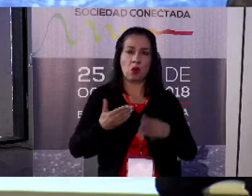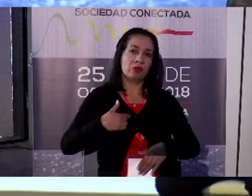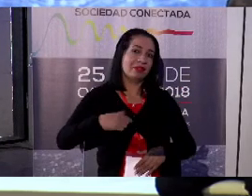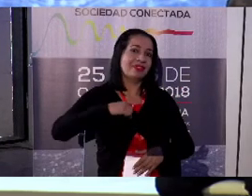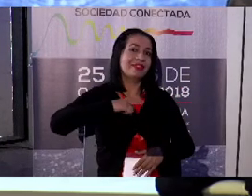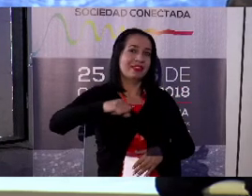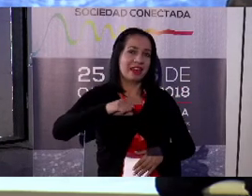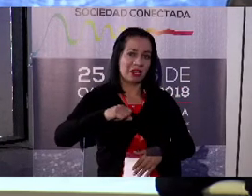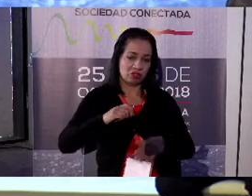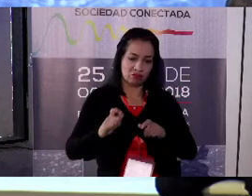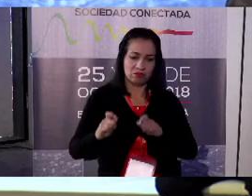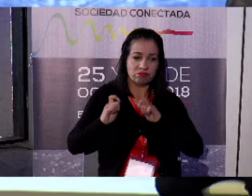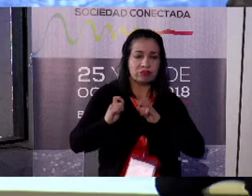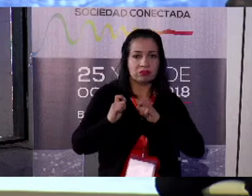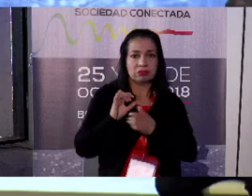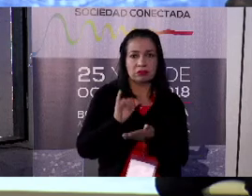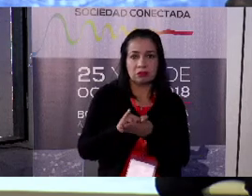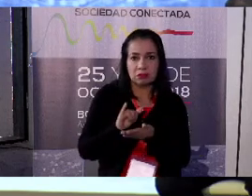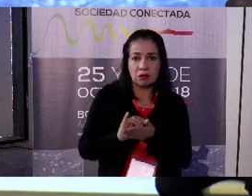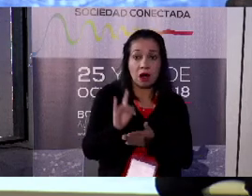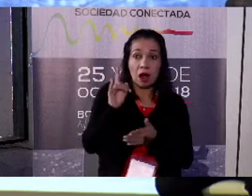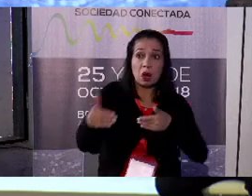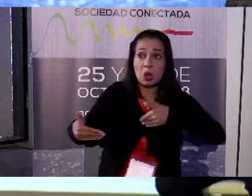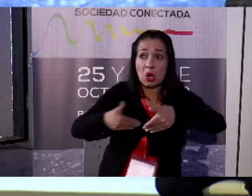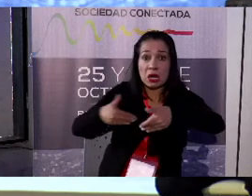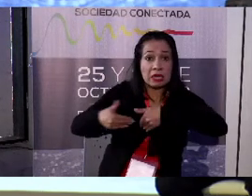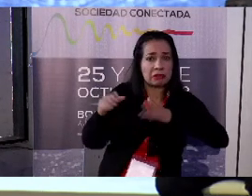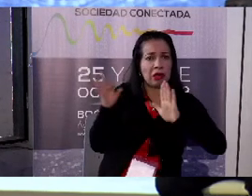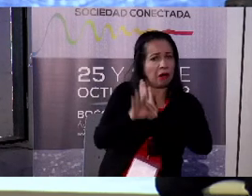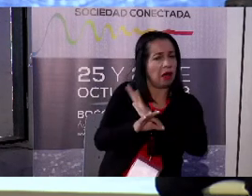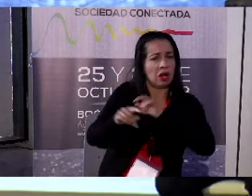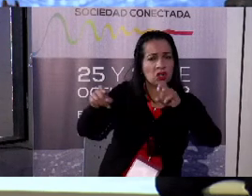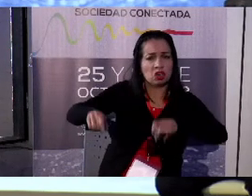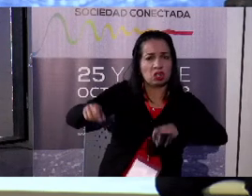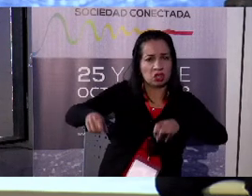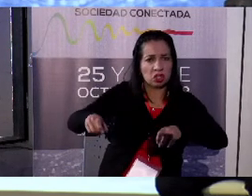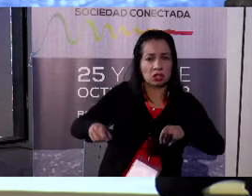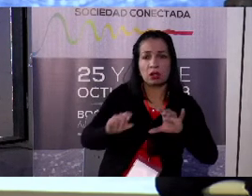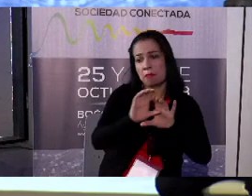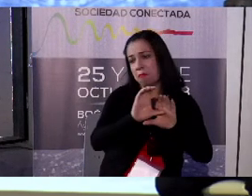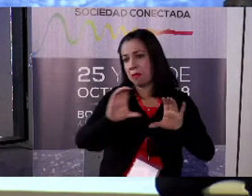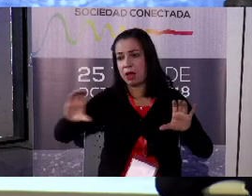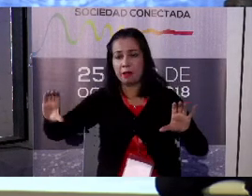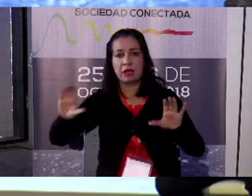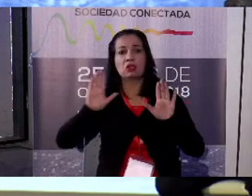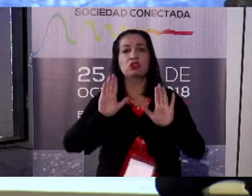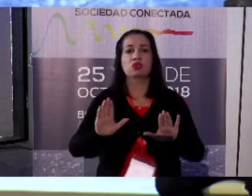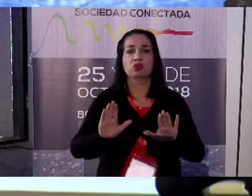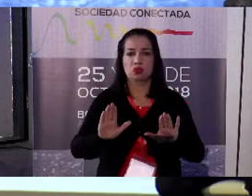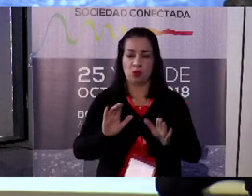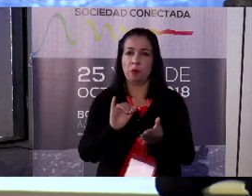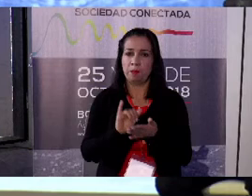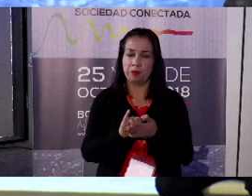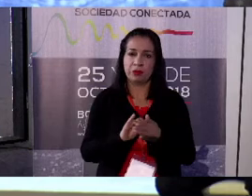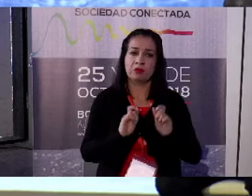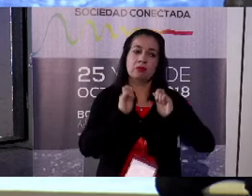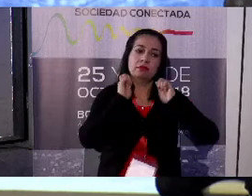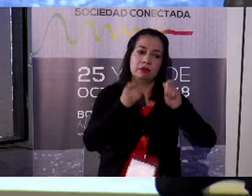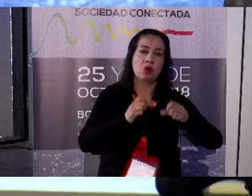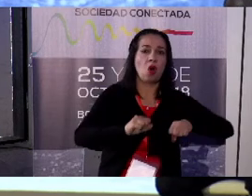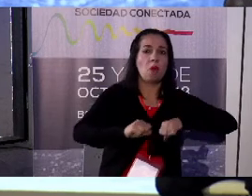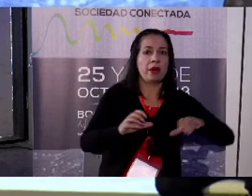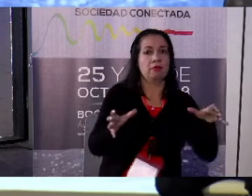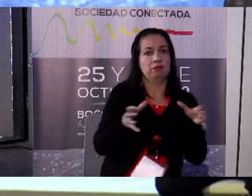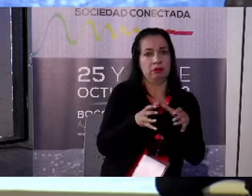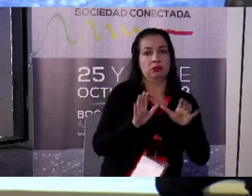adquiridos Y probablemente no haya que licitar nada y ya esa banda queda en esas tres operadoras y